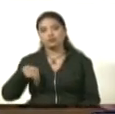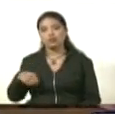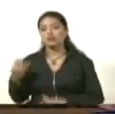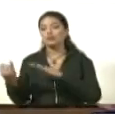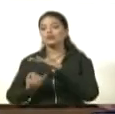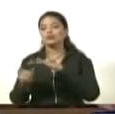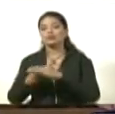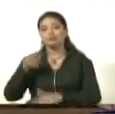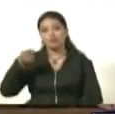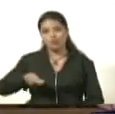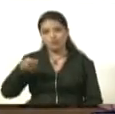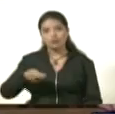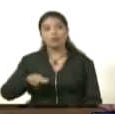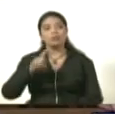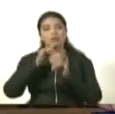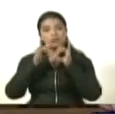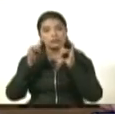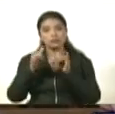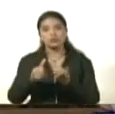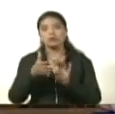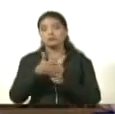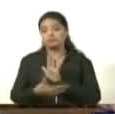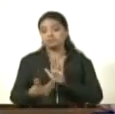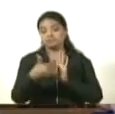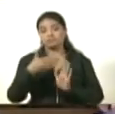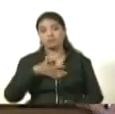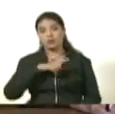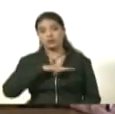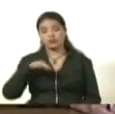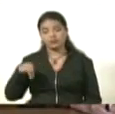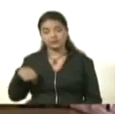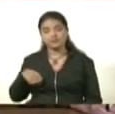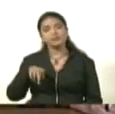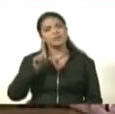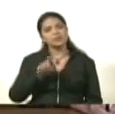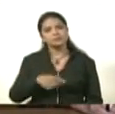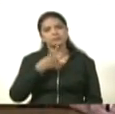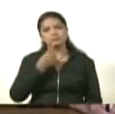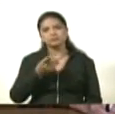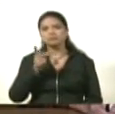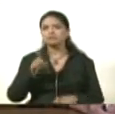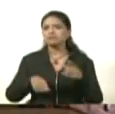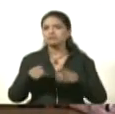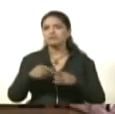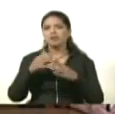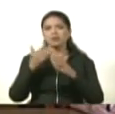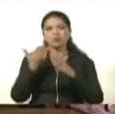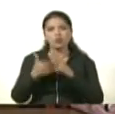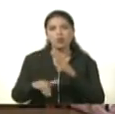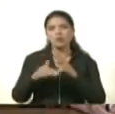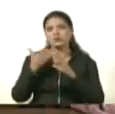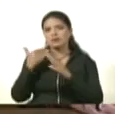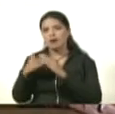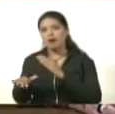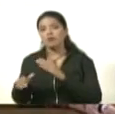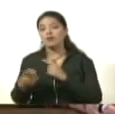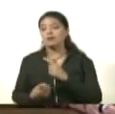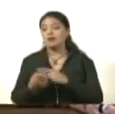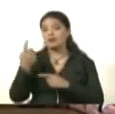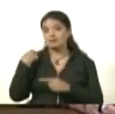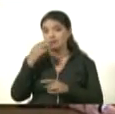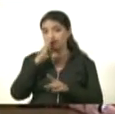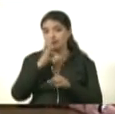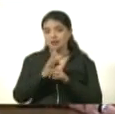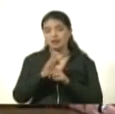Justicia, que nos ha sucedido. Y como se los decía en algunos comunicados y ayer directamente